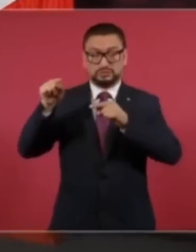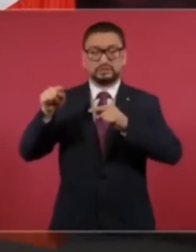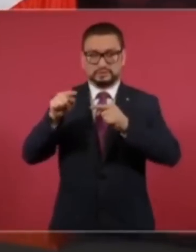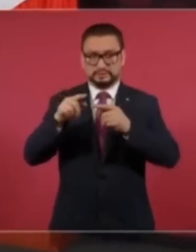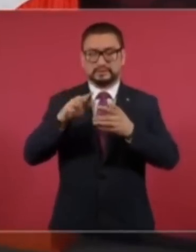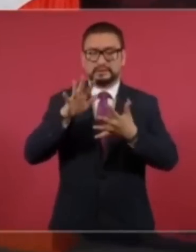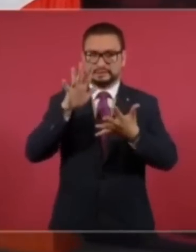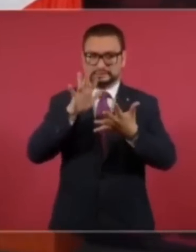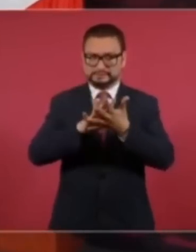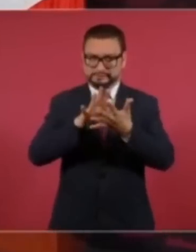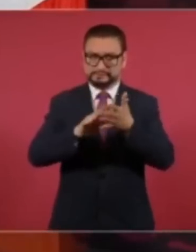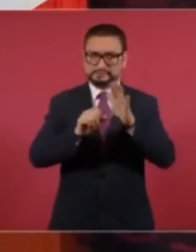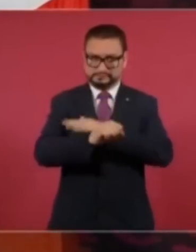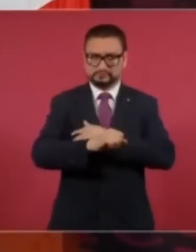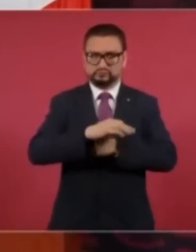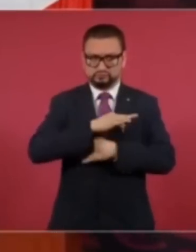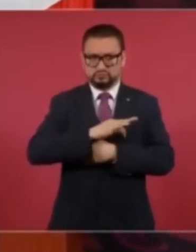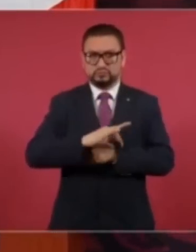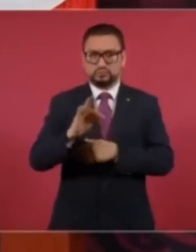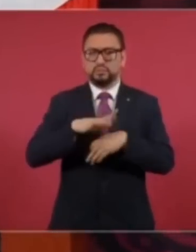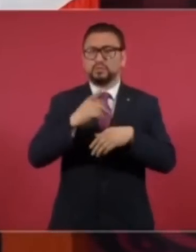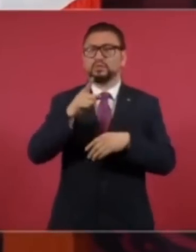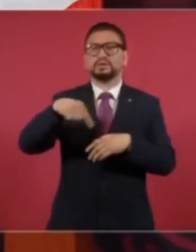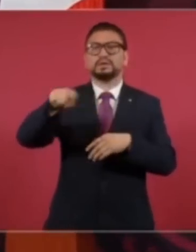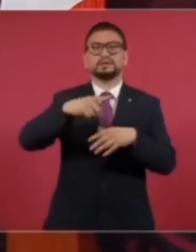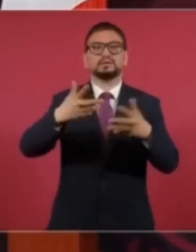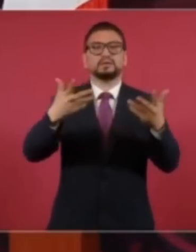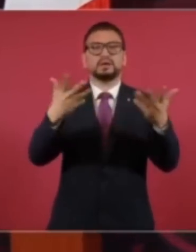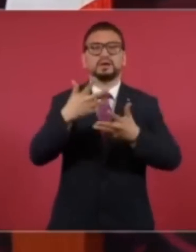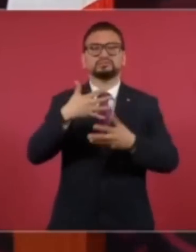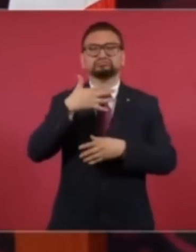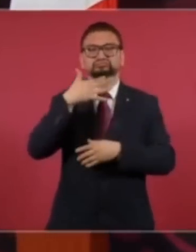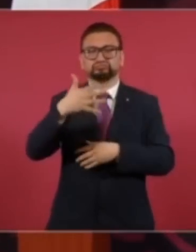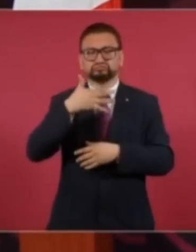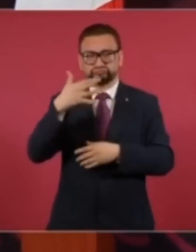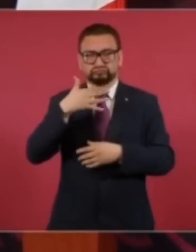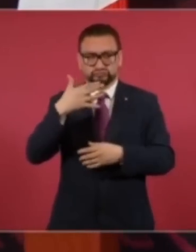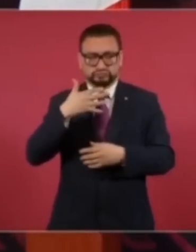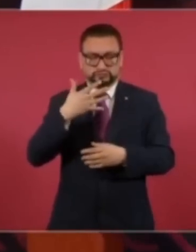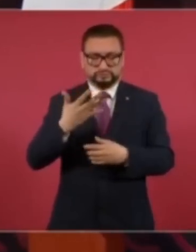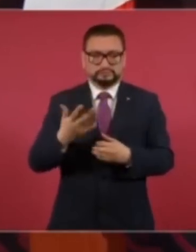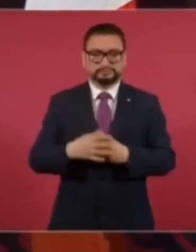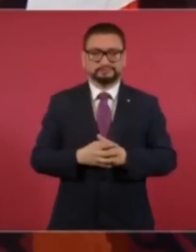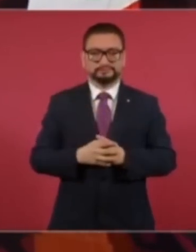que habían cometido actos de corrupción,